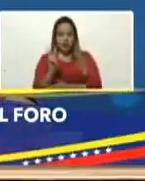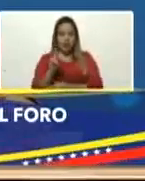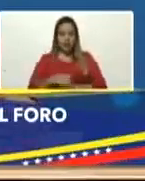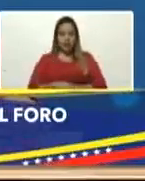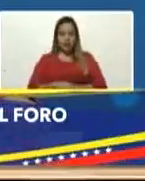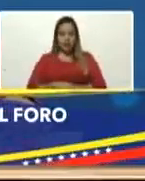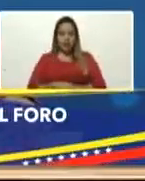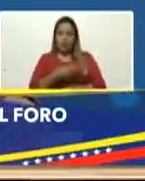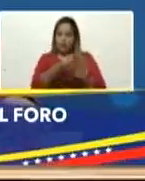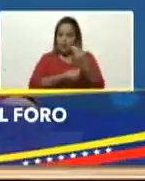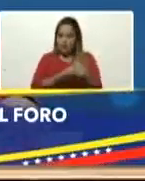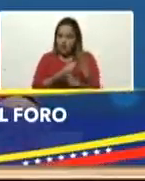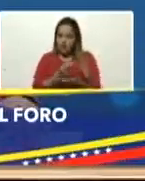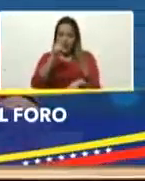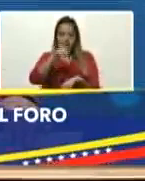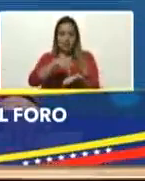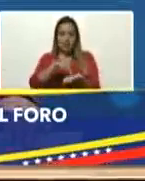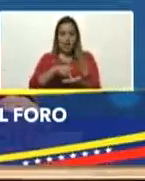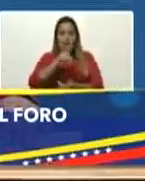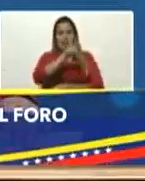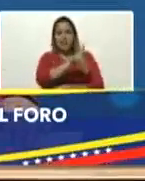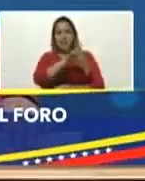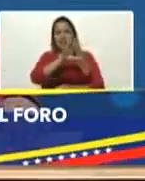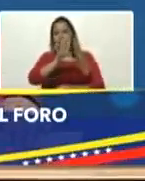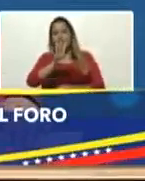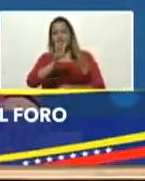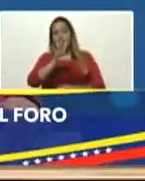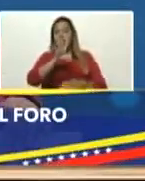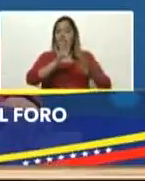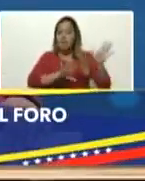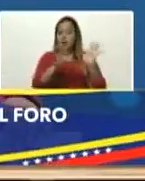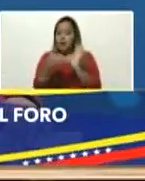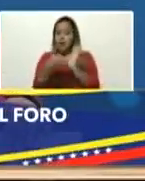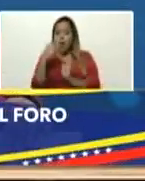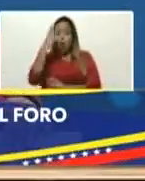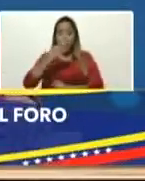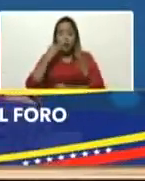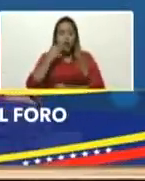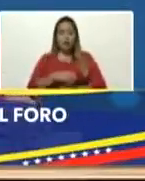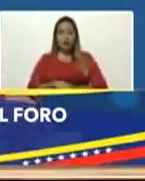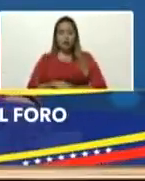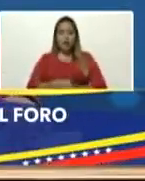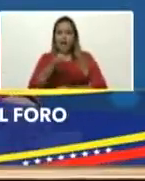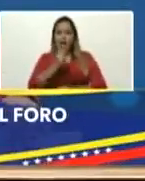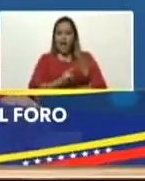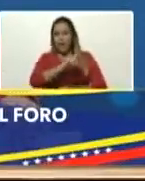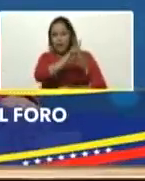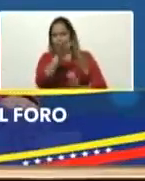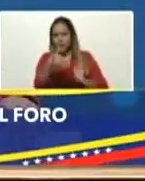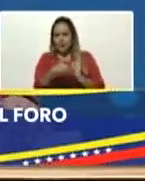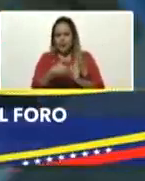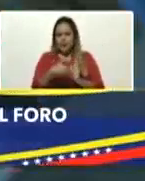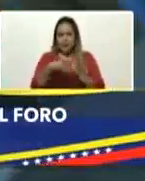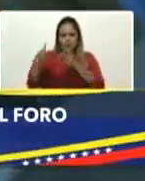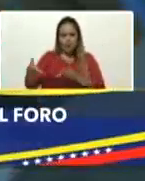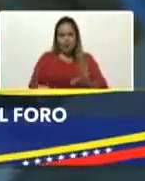a realizar con la participación de 10.000 jóvenes. Vamos a tener 1.000 invitados